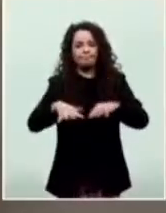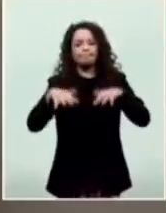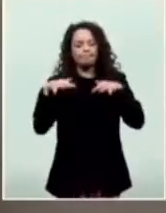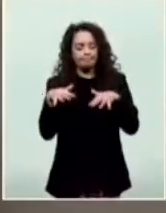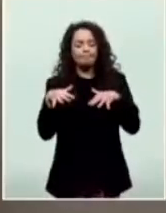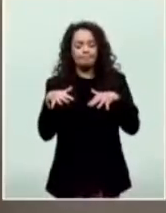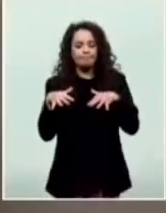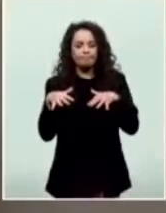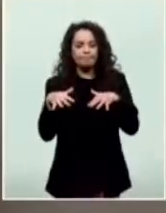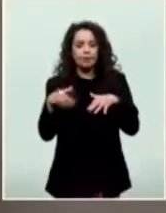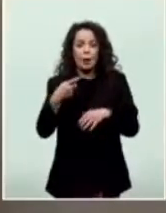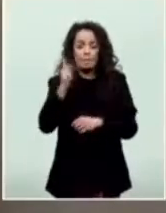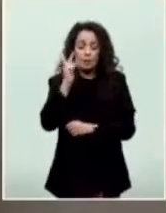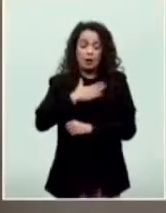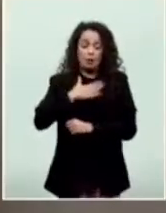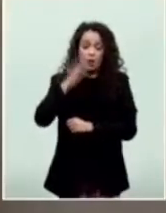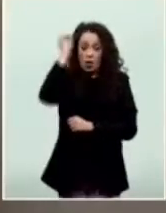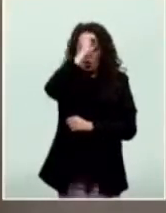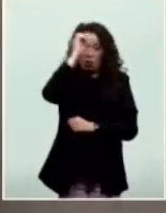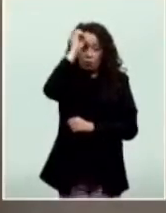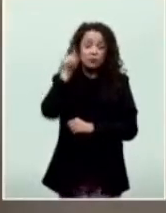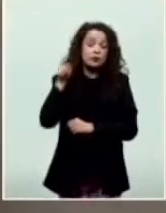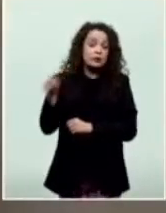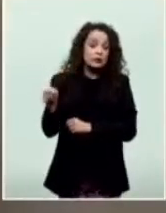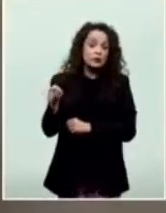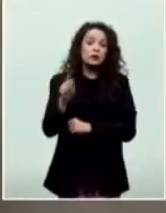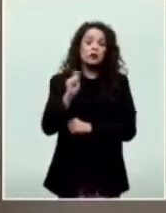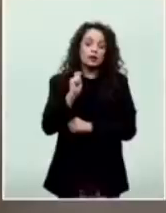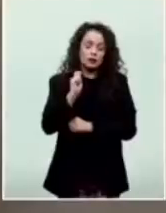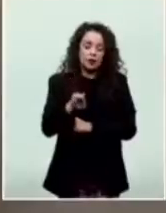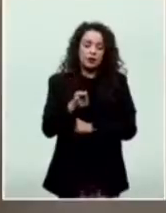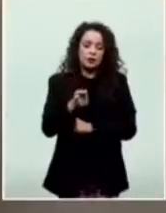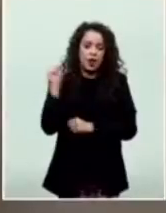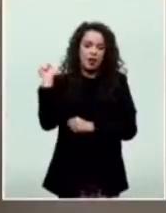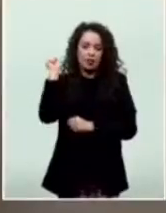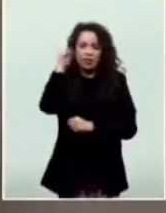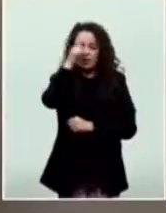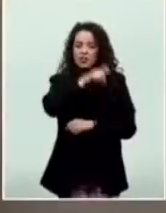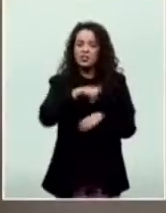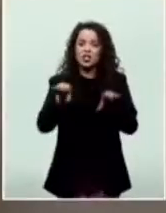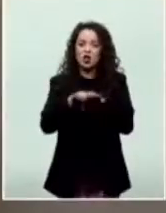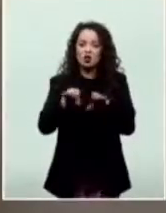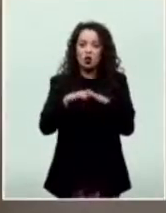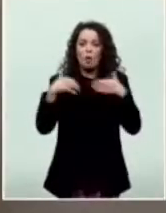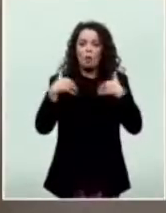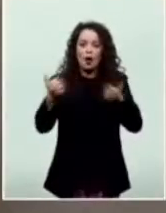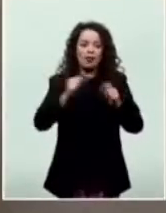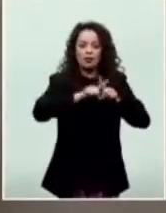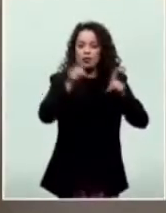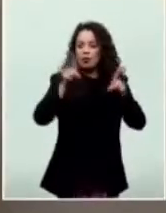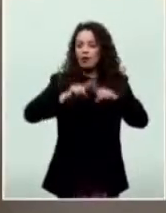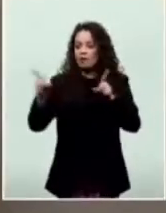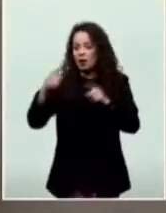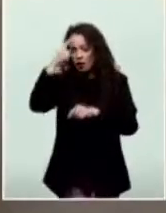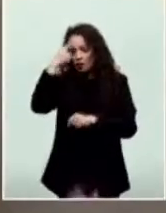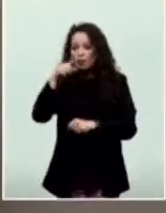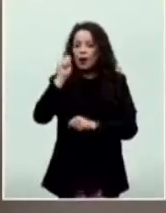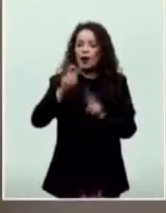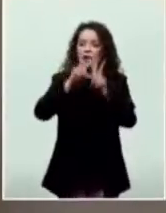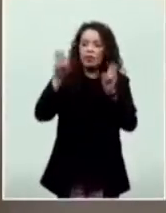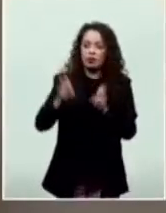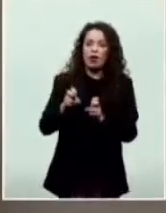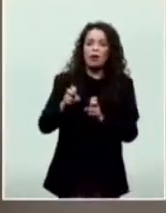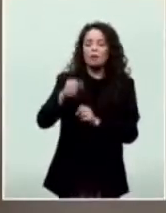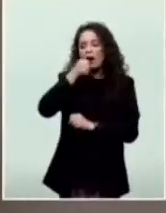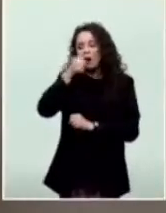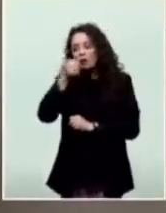parece, por lo menos, que es un criterio muy difícil de administrar por los medios de comunicación. Muchas gracias.